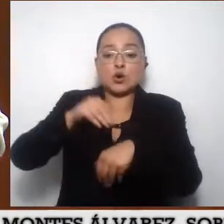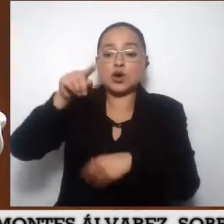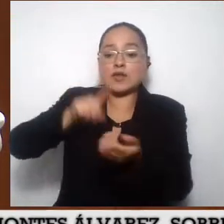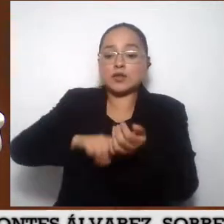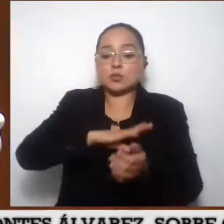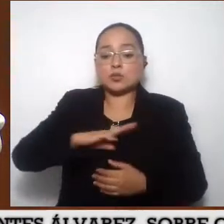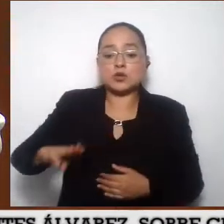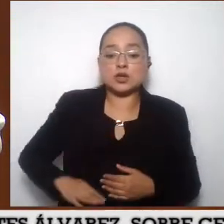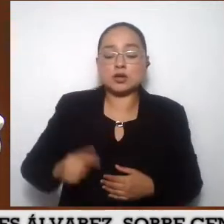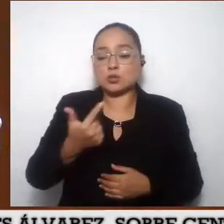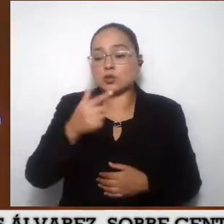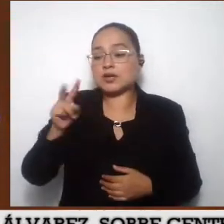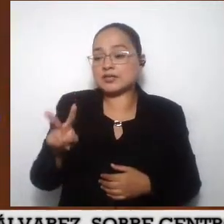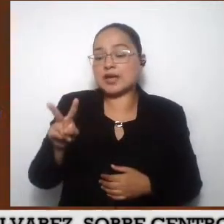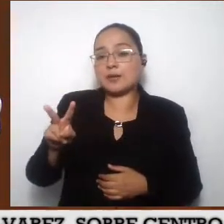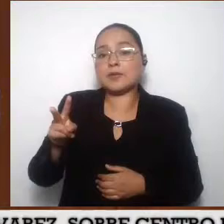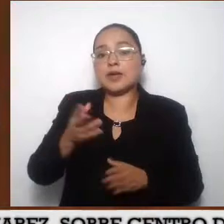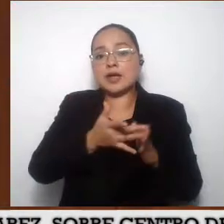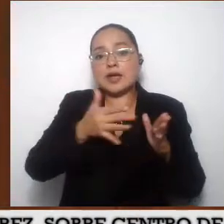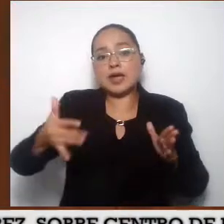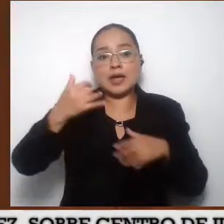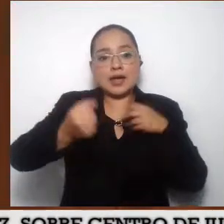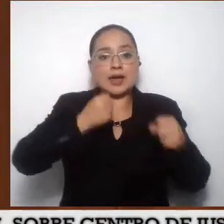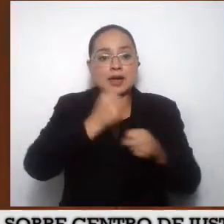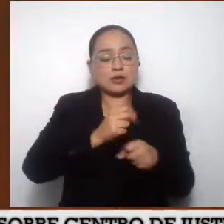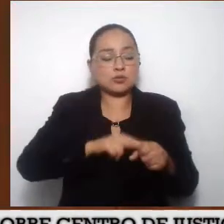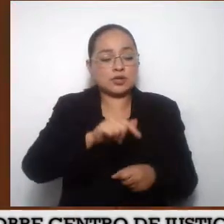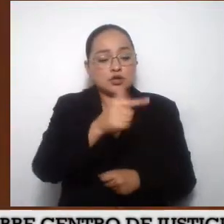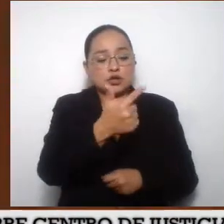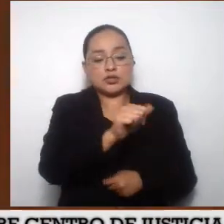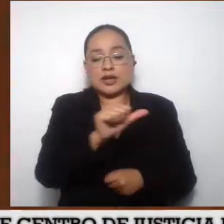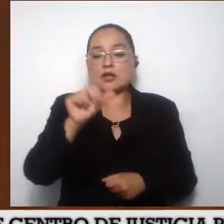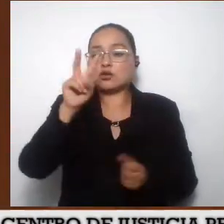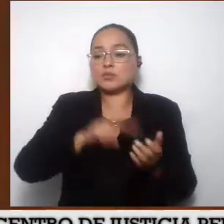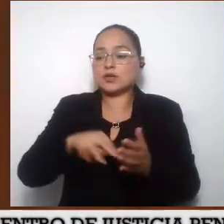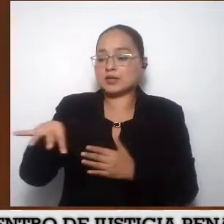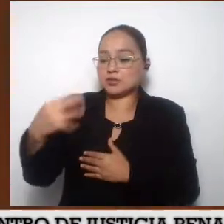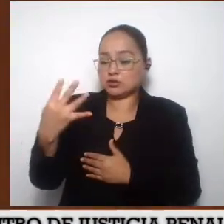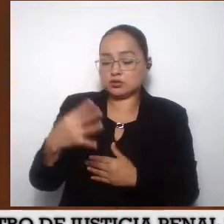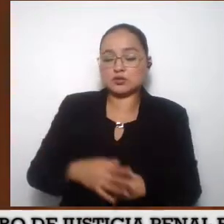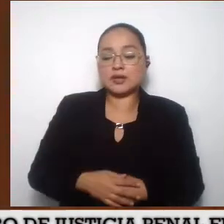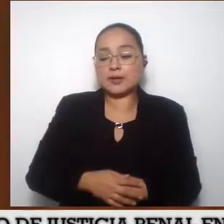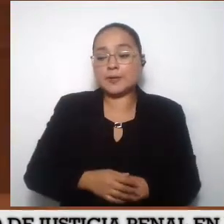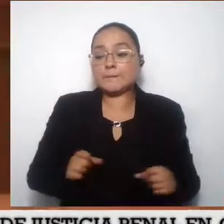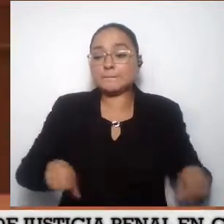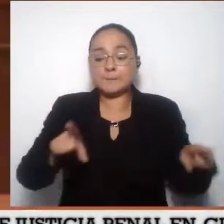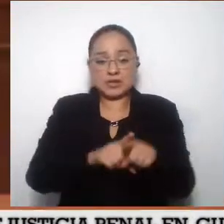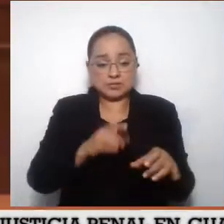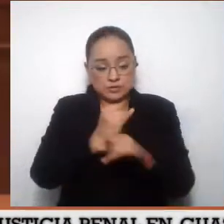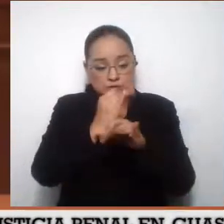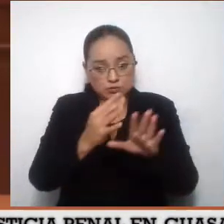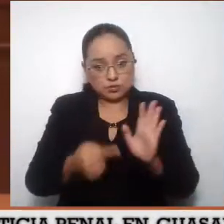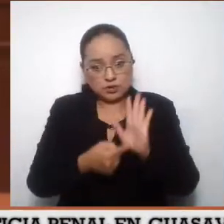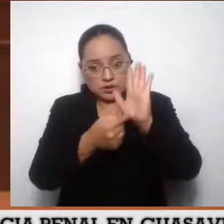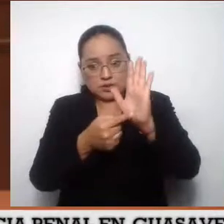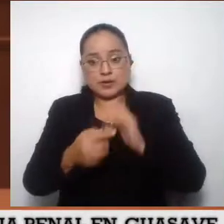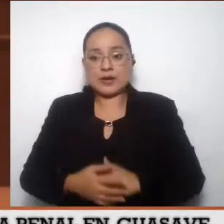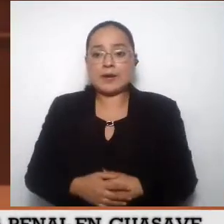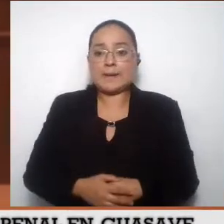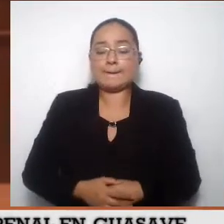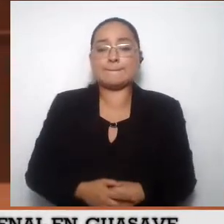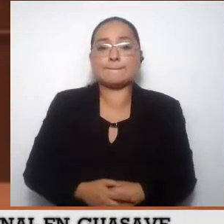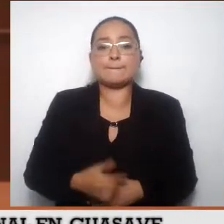los datos del periodo 2012-2014, mismos que se resumen a continuación.